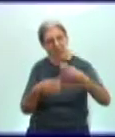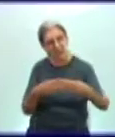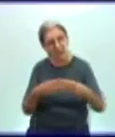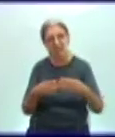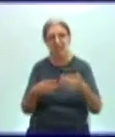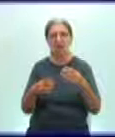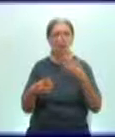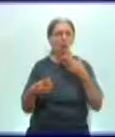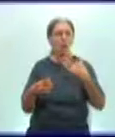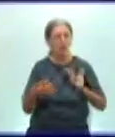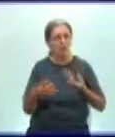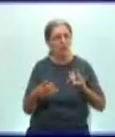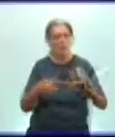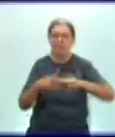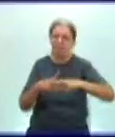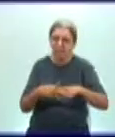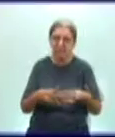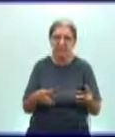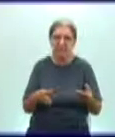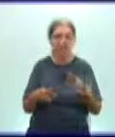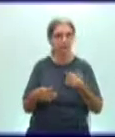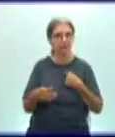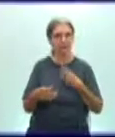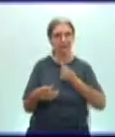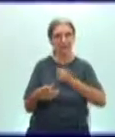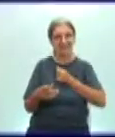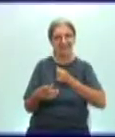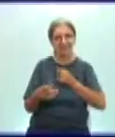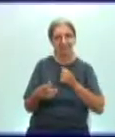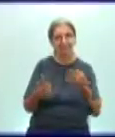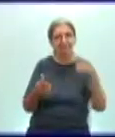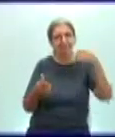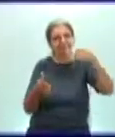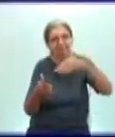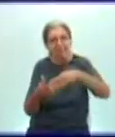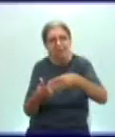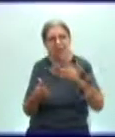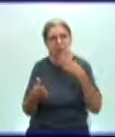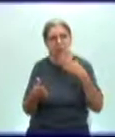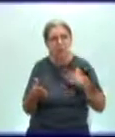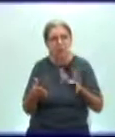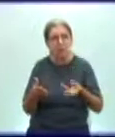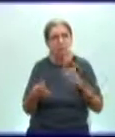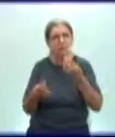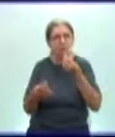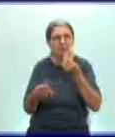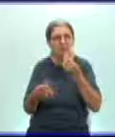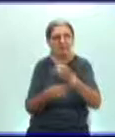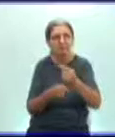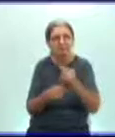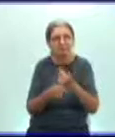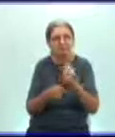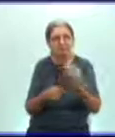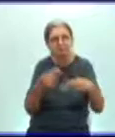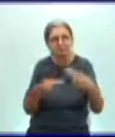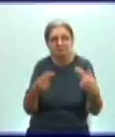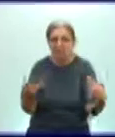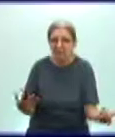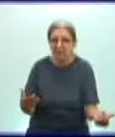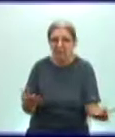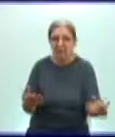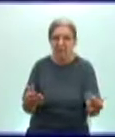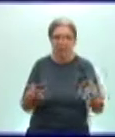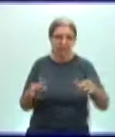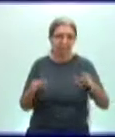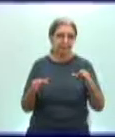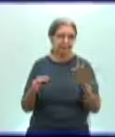pensar, si yo quiero insertarme en el medio social, puedo hacerlo en formas correctas o incorrectas.